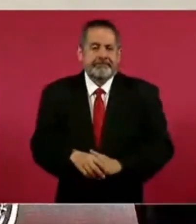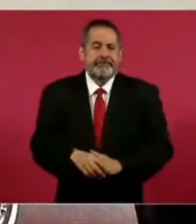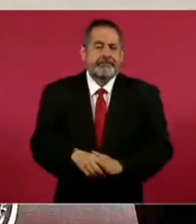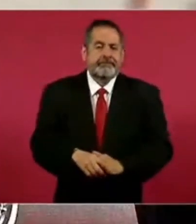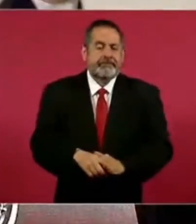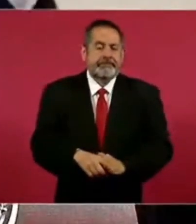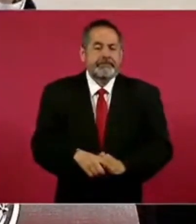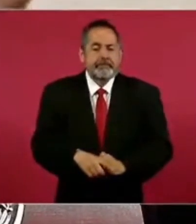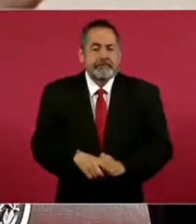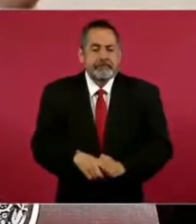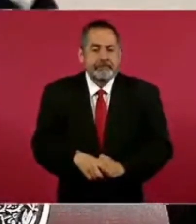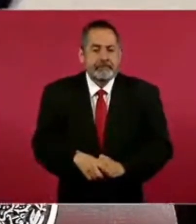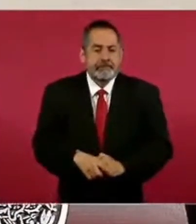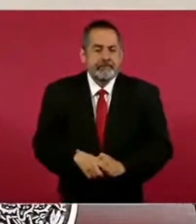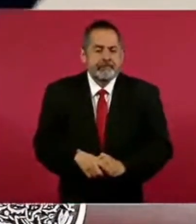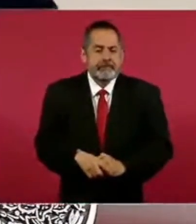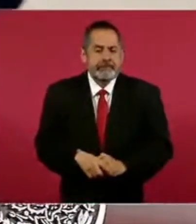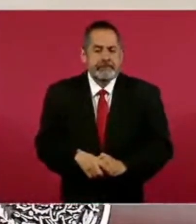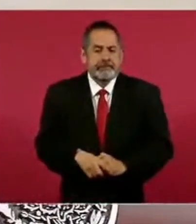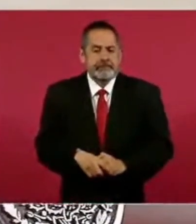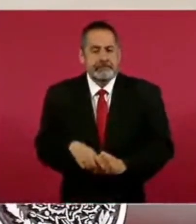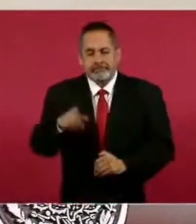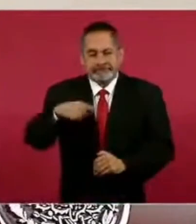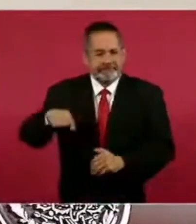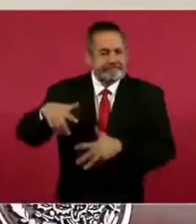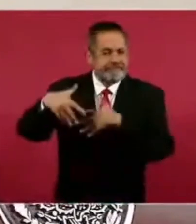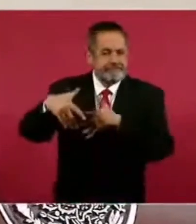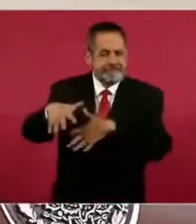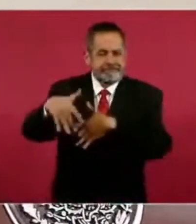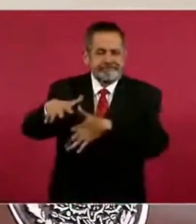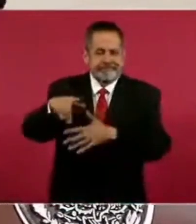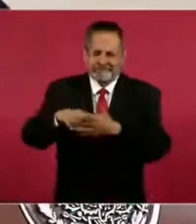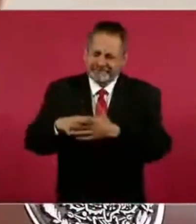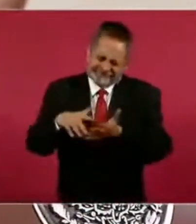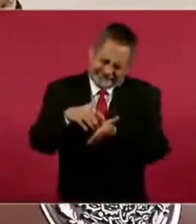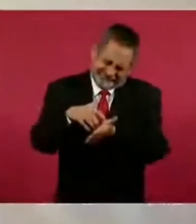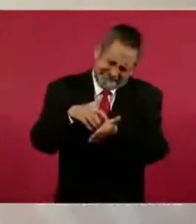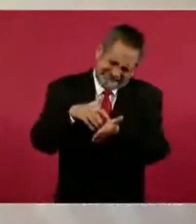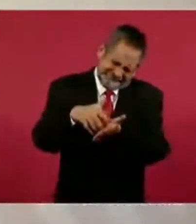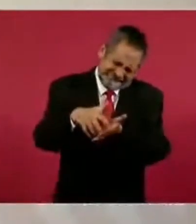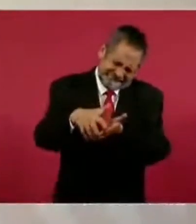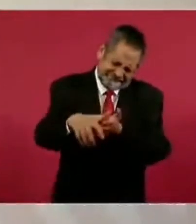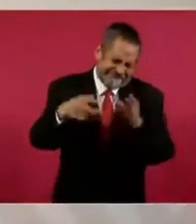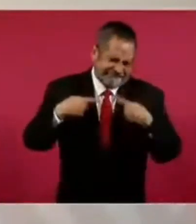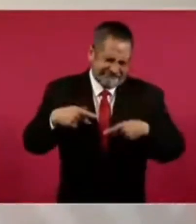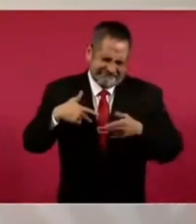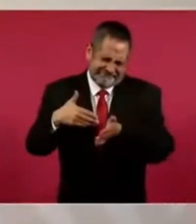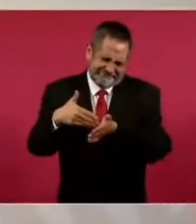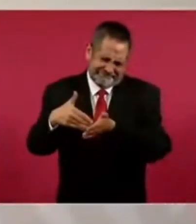y en una manifestación de miles de personas